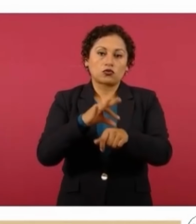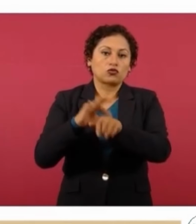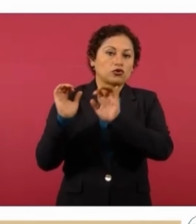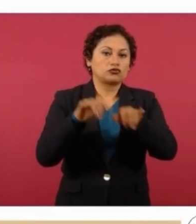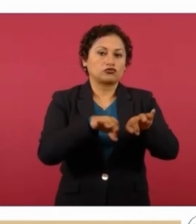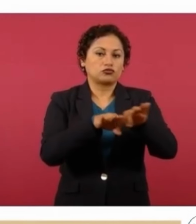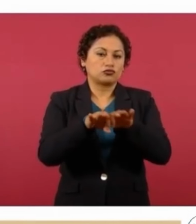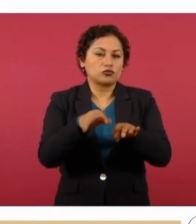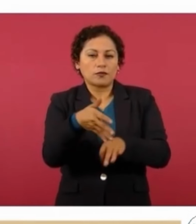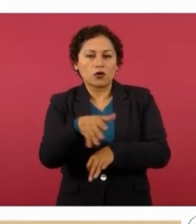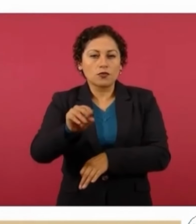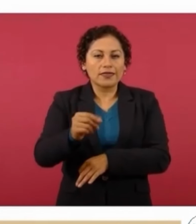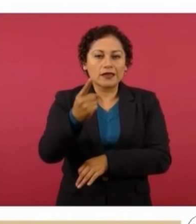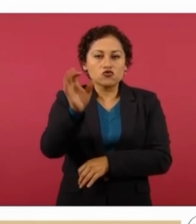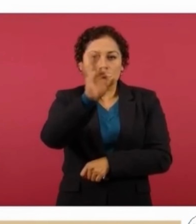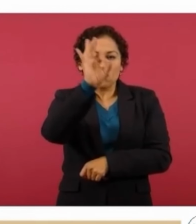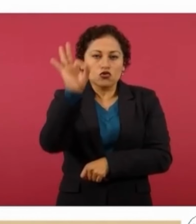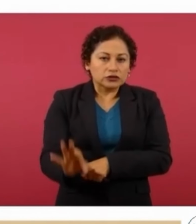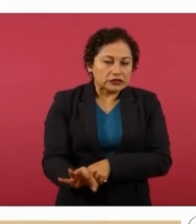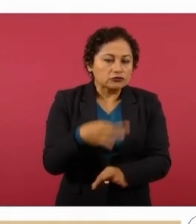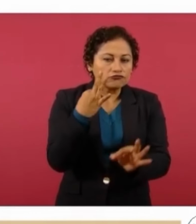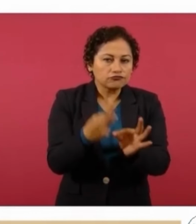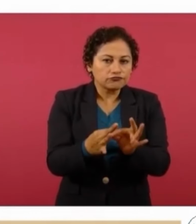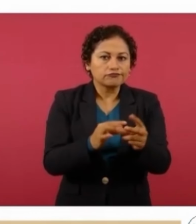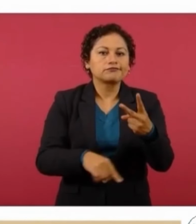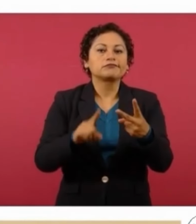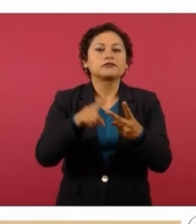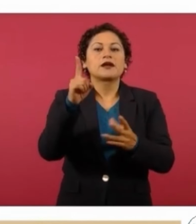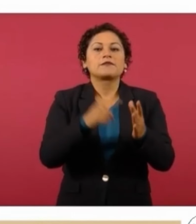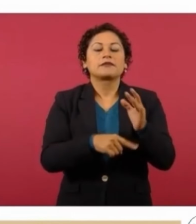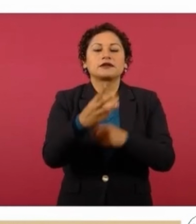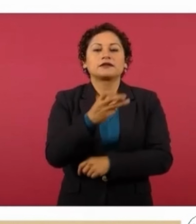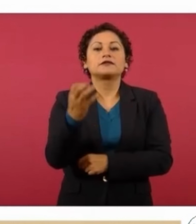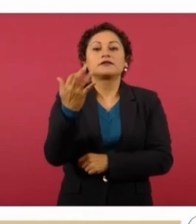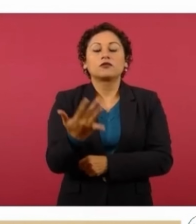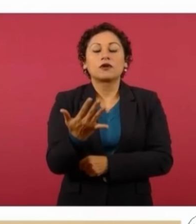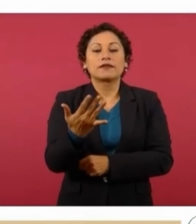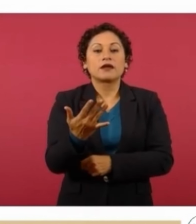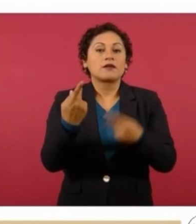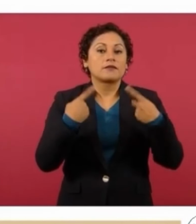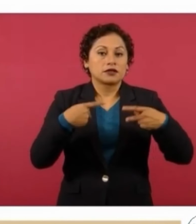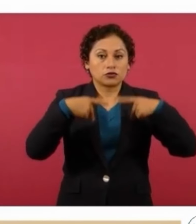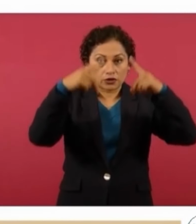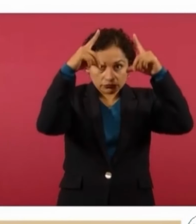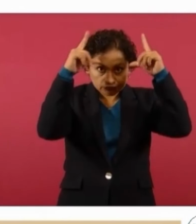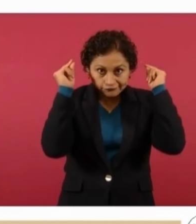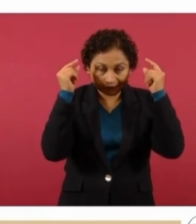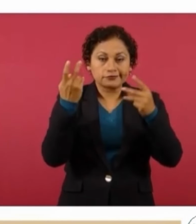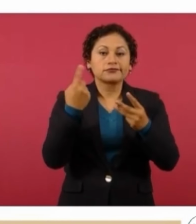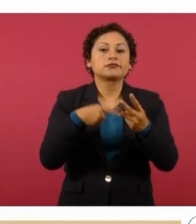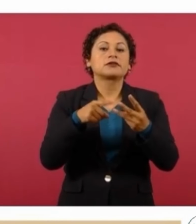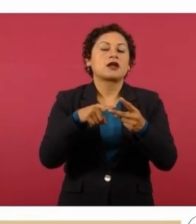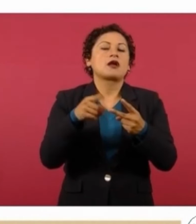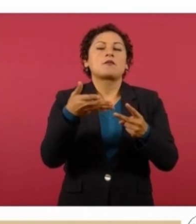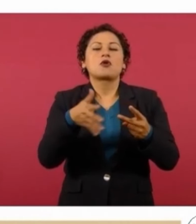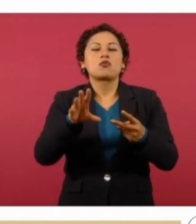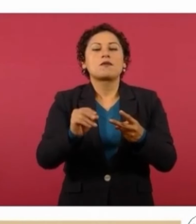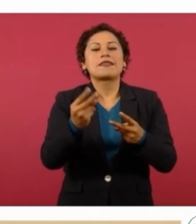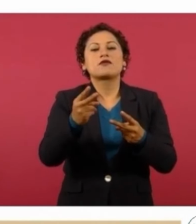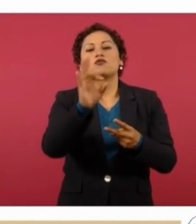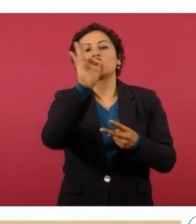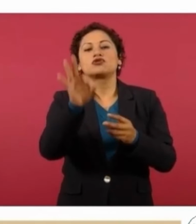un 91% de la cobertura y 1,350 compañeras y compañeros de personal de enfermería que equivalen a un